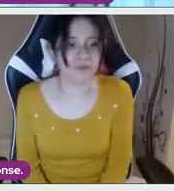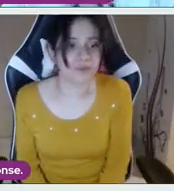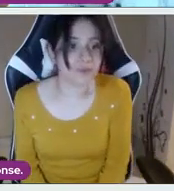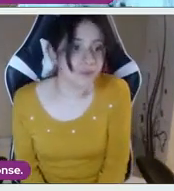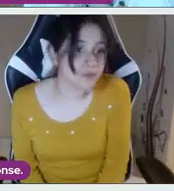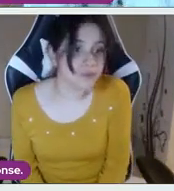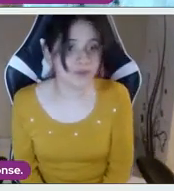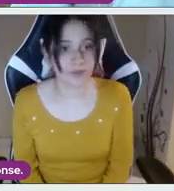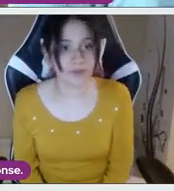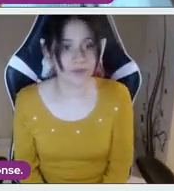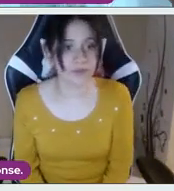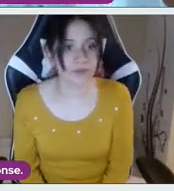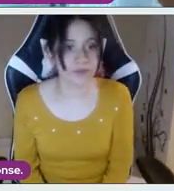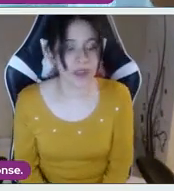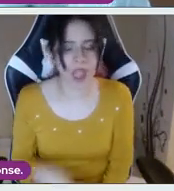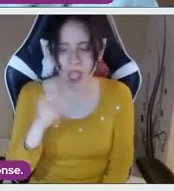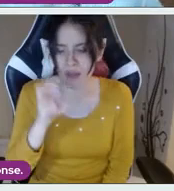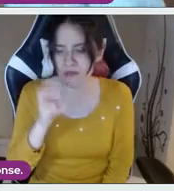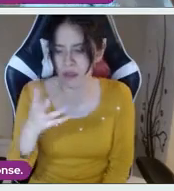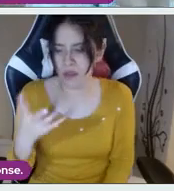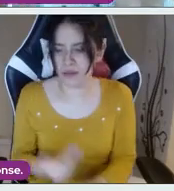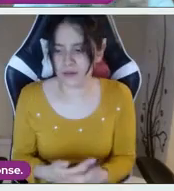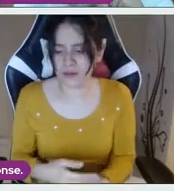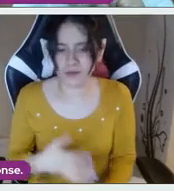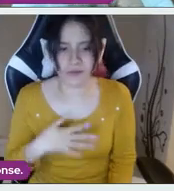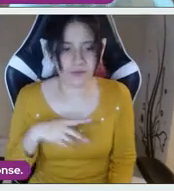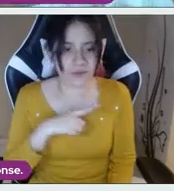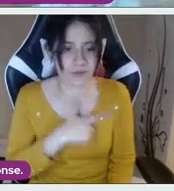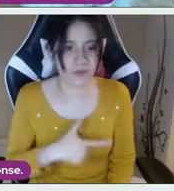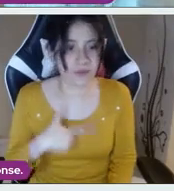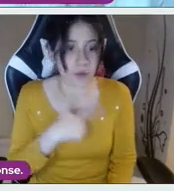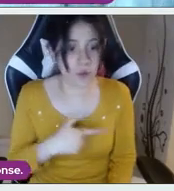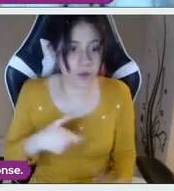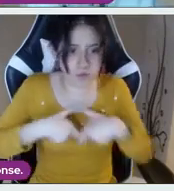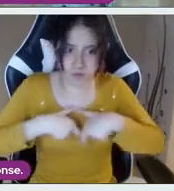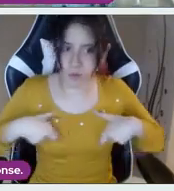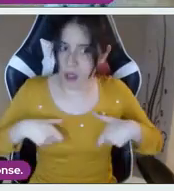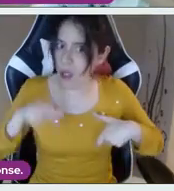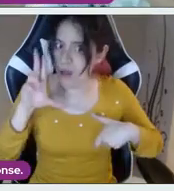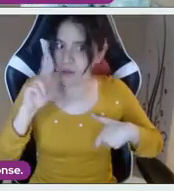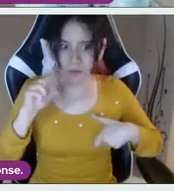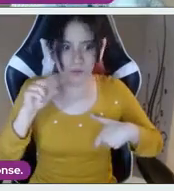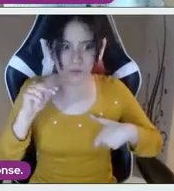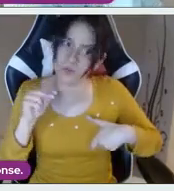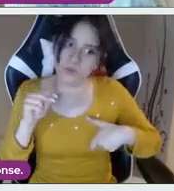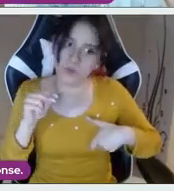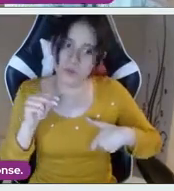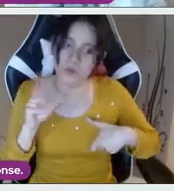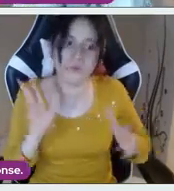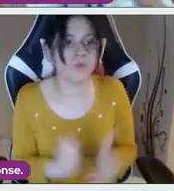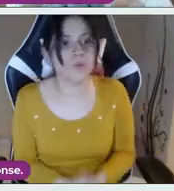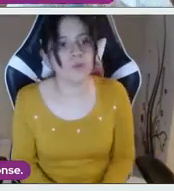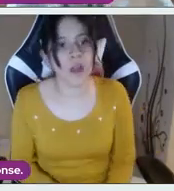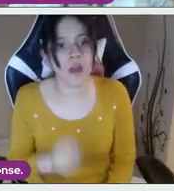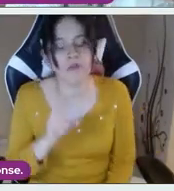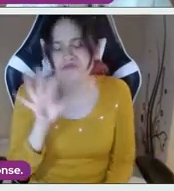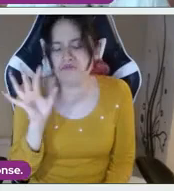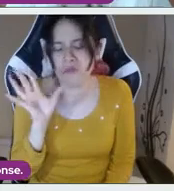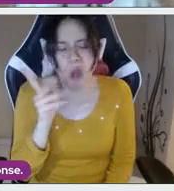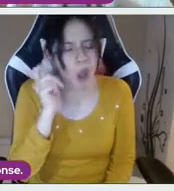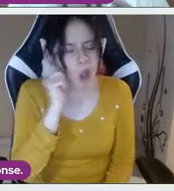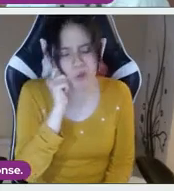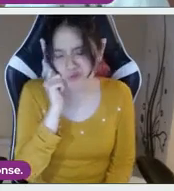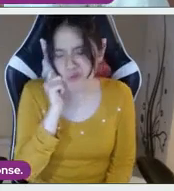ver, y me encanta la idea de no poner etiquetas, porque sean nucleares,